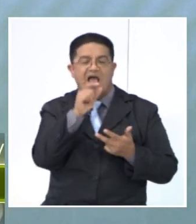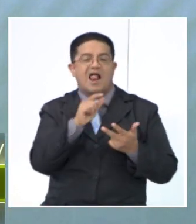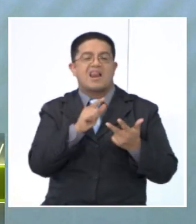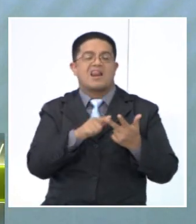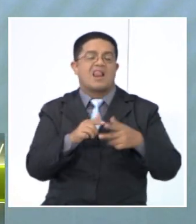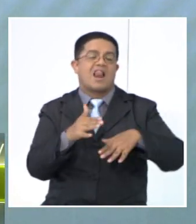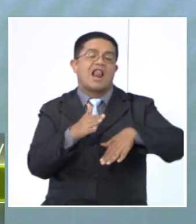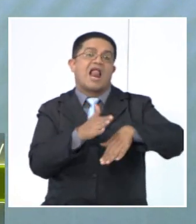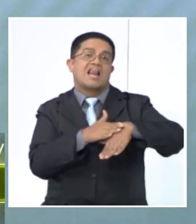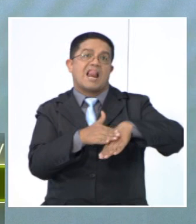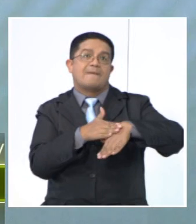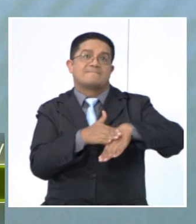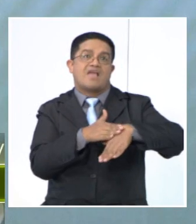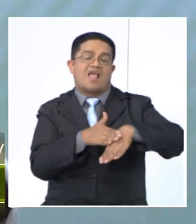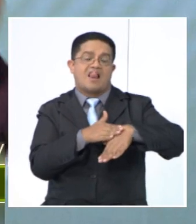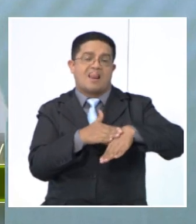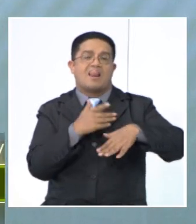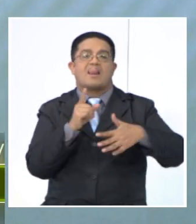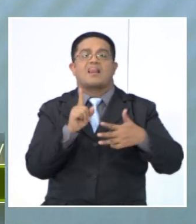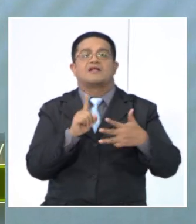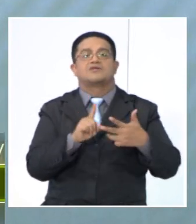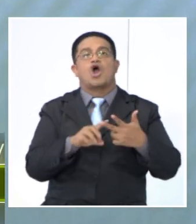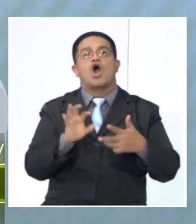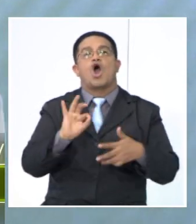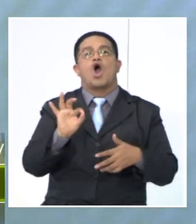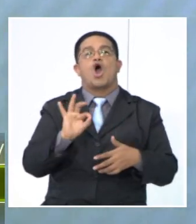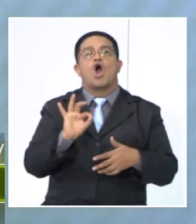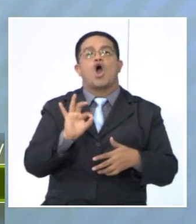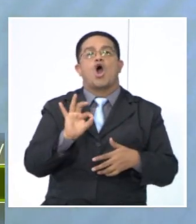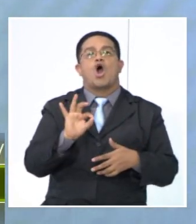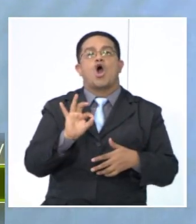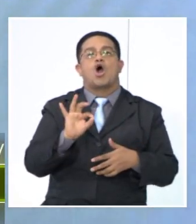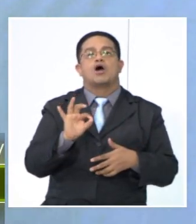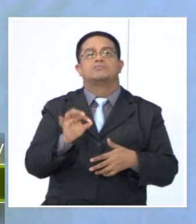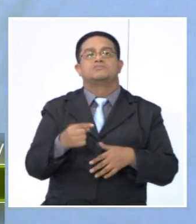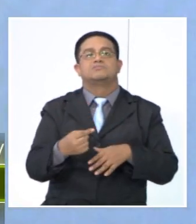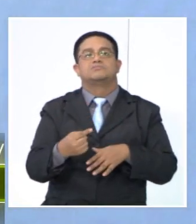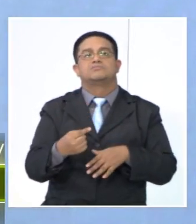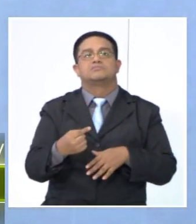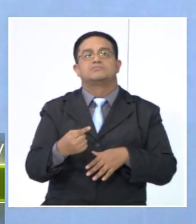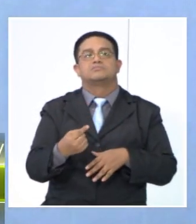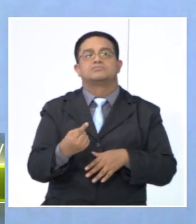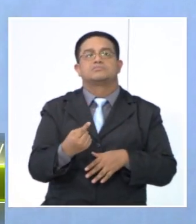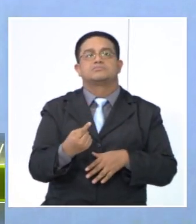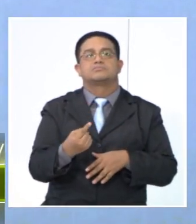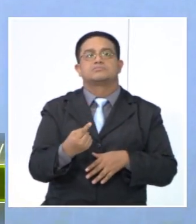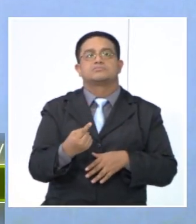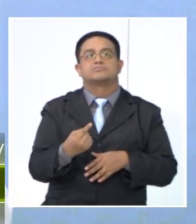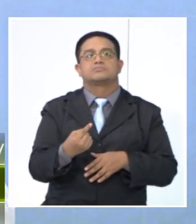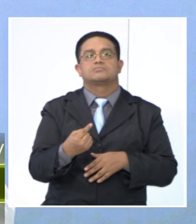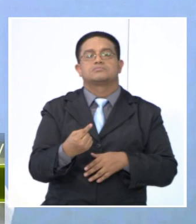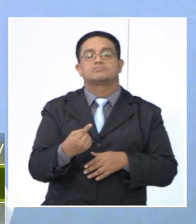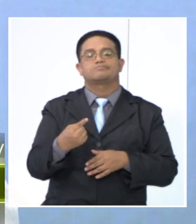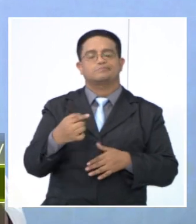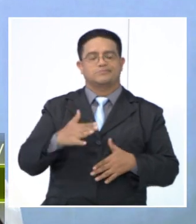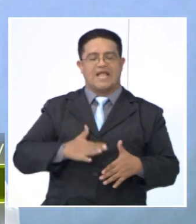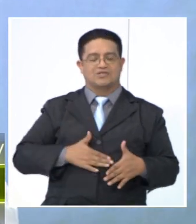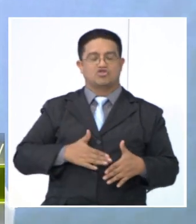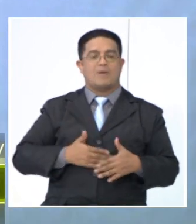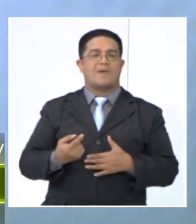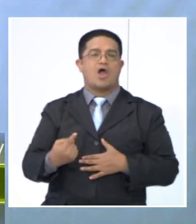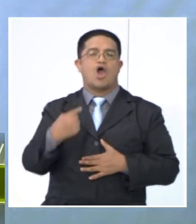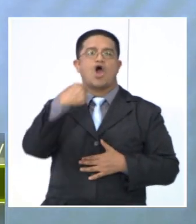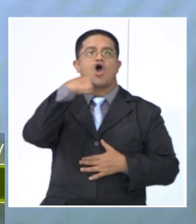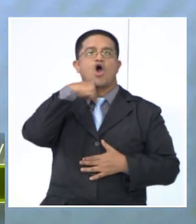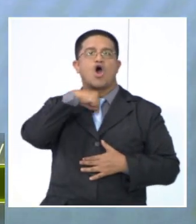percutáneo, con una sonda, se coloca una sonda a nivel del estómago y esos pacientes